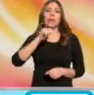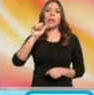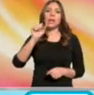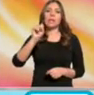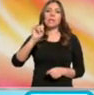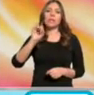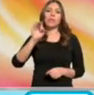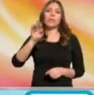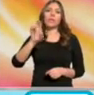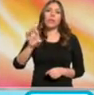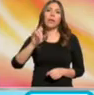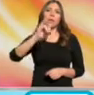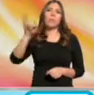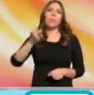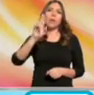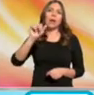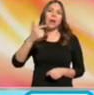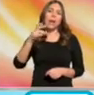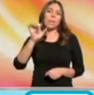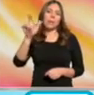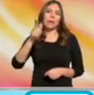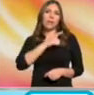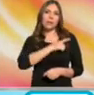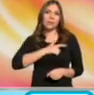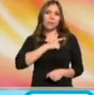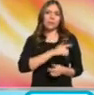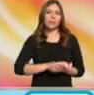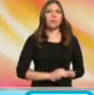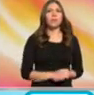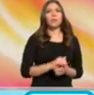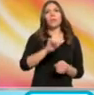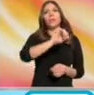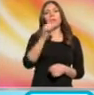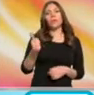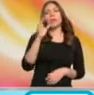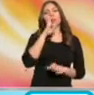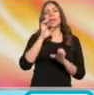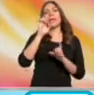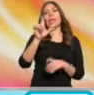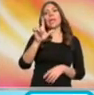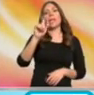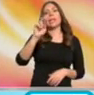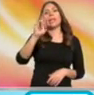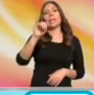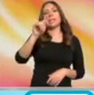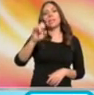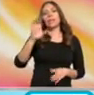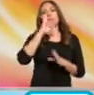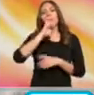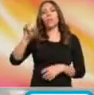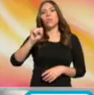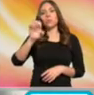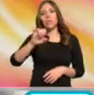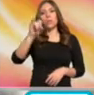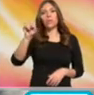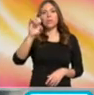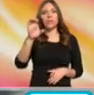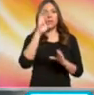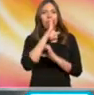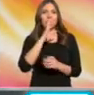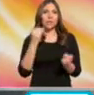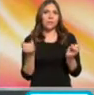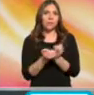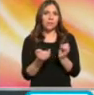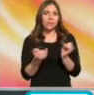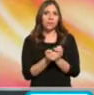es. Cantada Muy bueno, por... muy bueno. Oye, esto del triste de José José también, o sea... Está bien triste. Y es que sobre todo es eso, o sea, son artistas, ok,